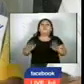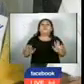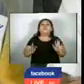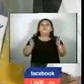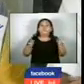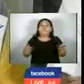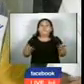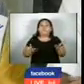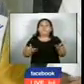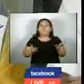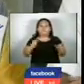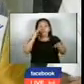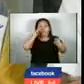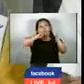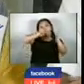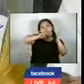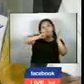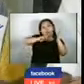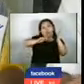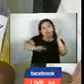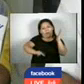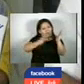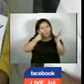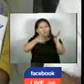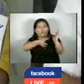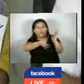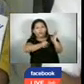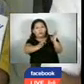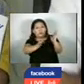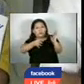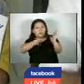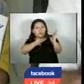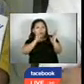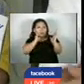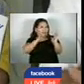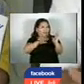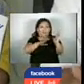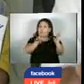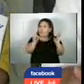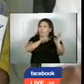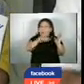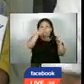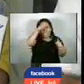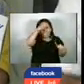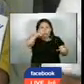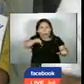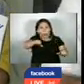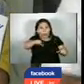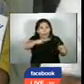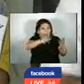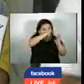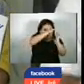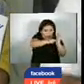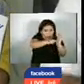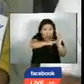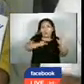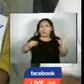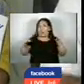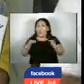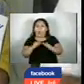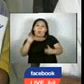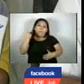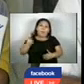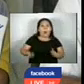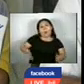todo cuando vemos que los mecanismos creados distan del discurso político que se